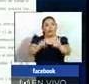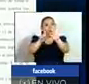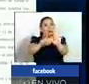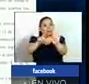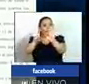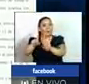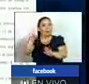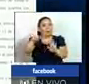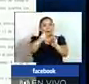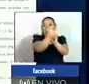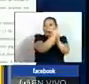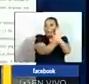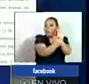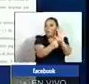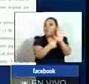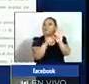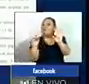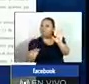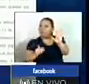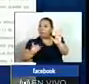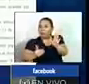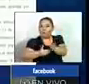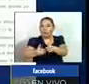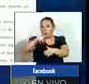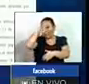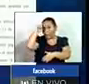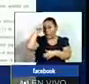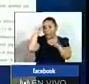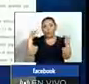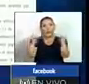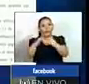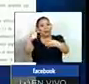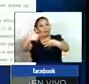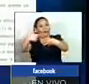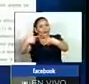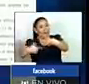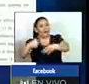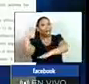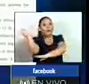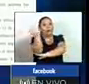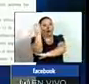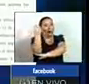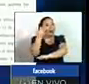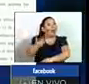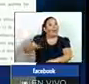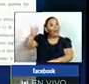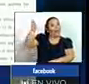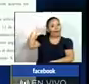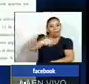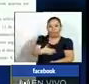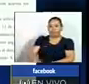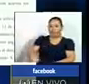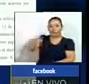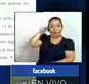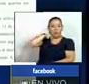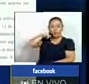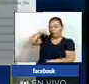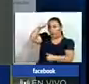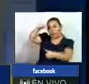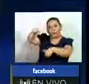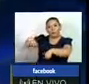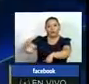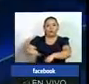contiene la apertura económica con estado de emergencia, mismo que había sido vetado por el Ejecutivo.